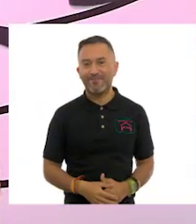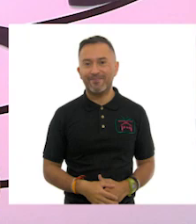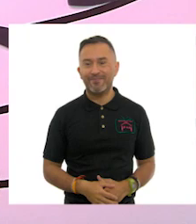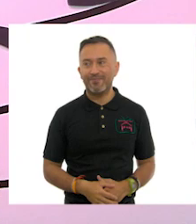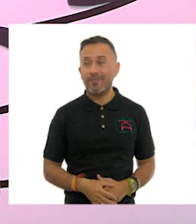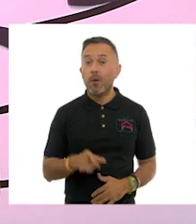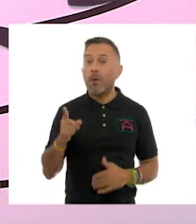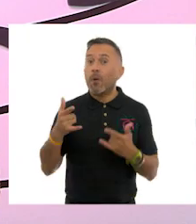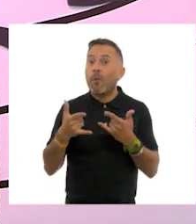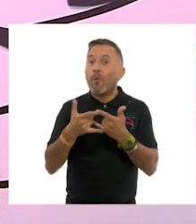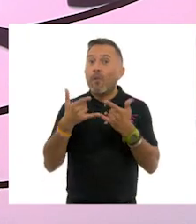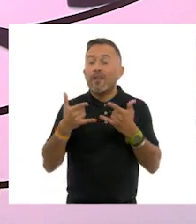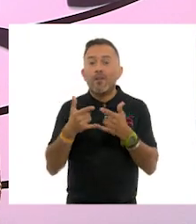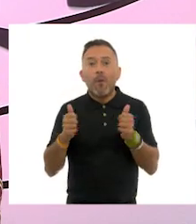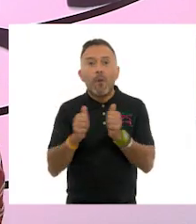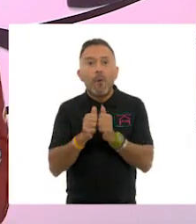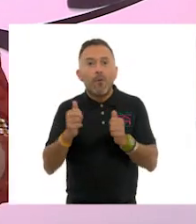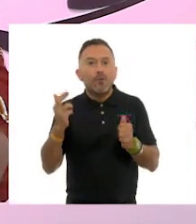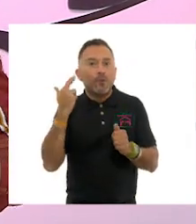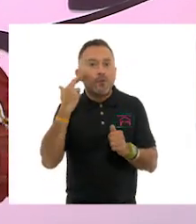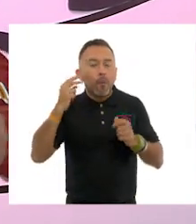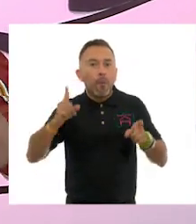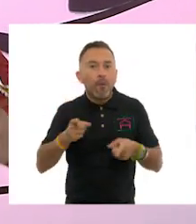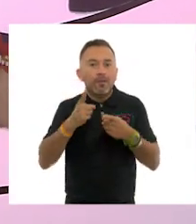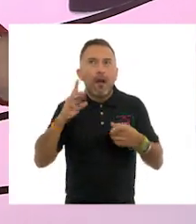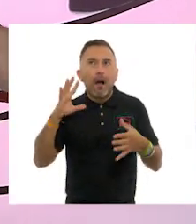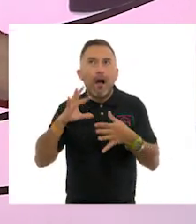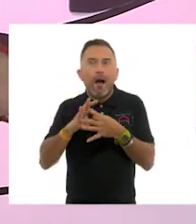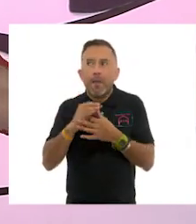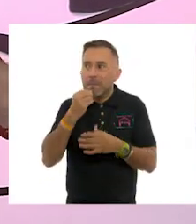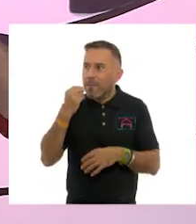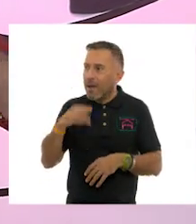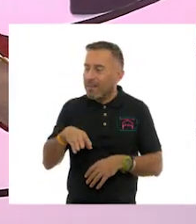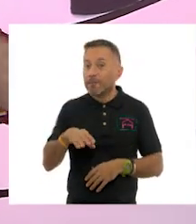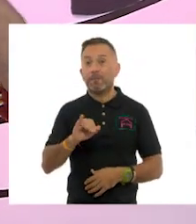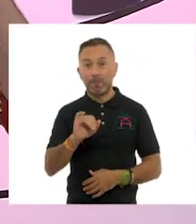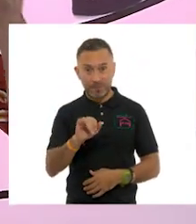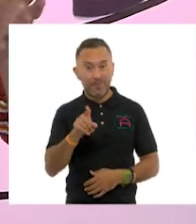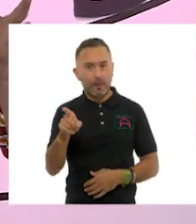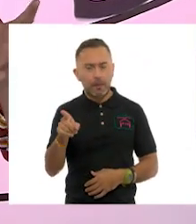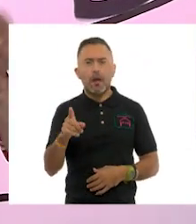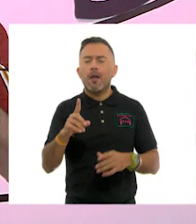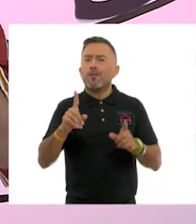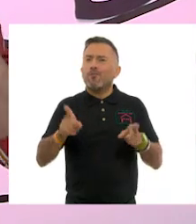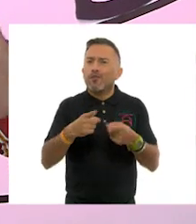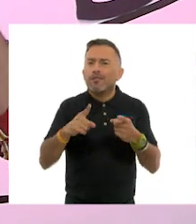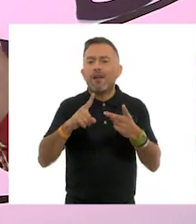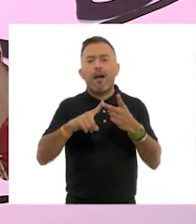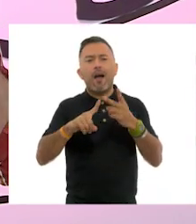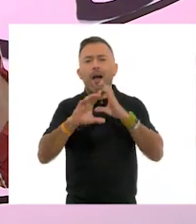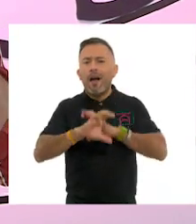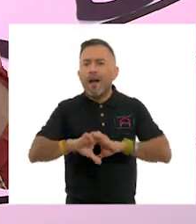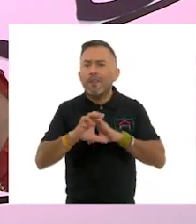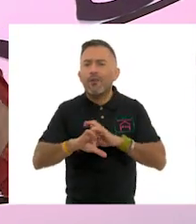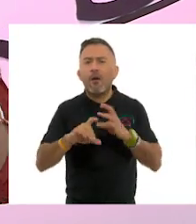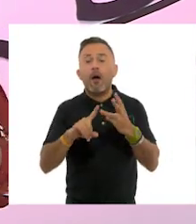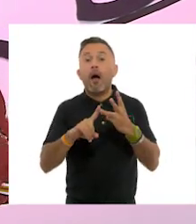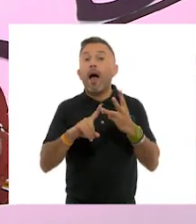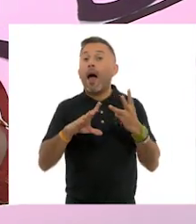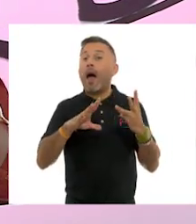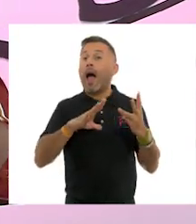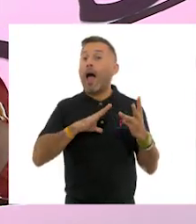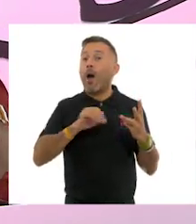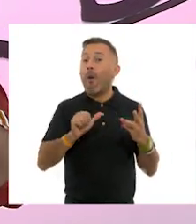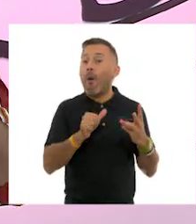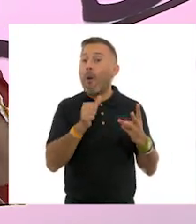cuento musicalizado, ¿verdad? Pues, ¿qué creen? El son jarocho, aparte de la música y el canto y todo, tienen una cosa que se llama